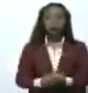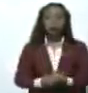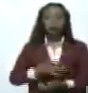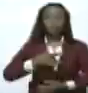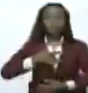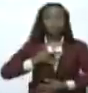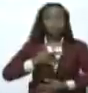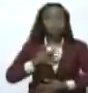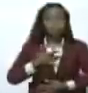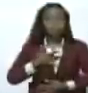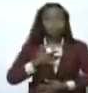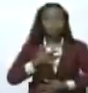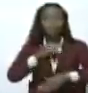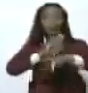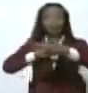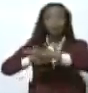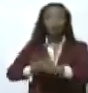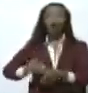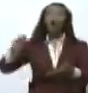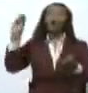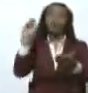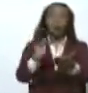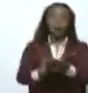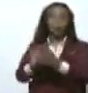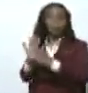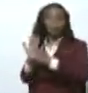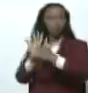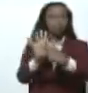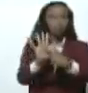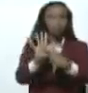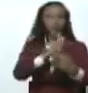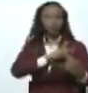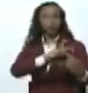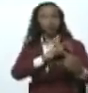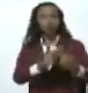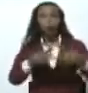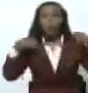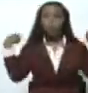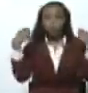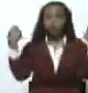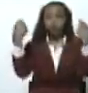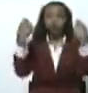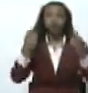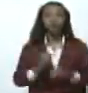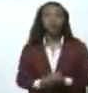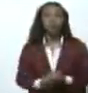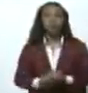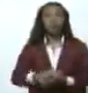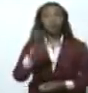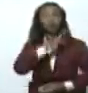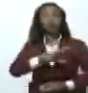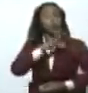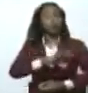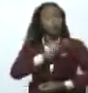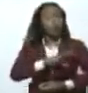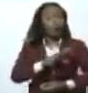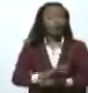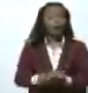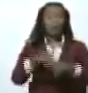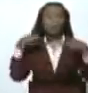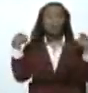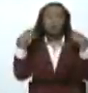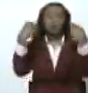sentir y ha hecho pronunciarse nuevamente la voluntad popular, la soberanía